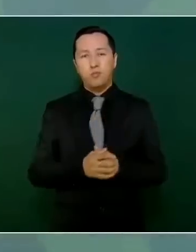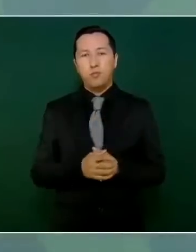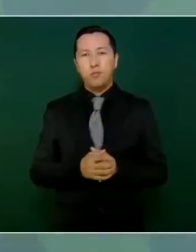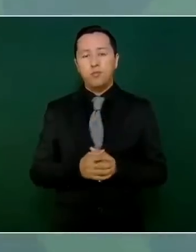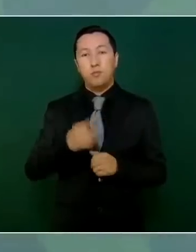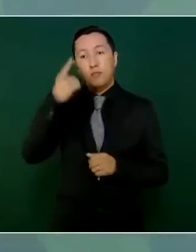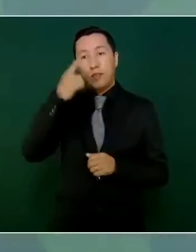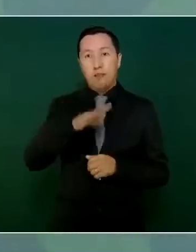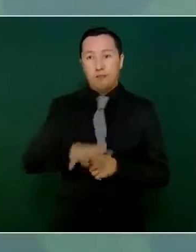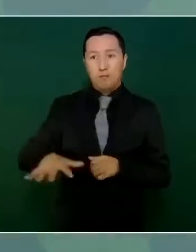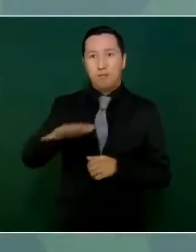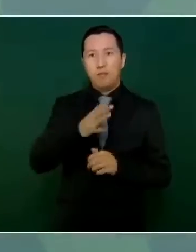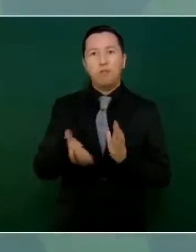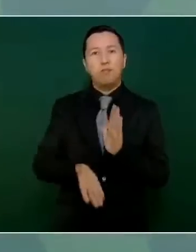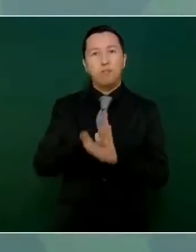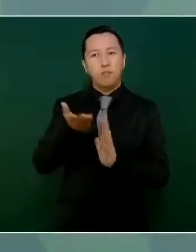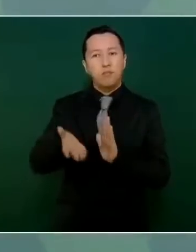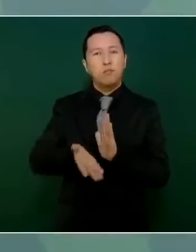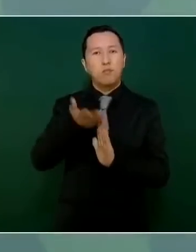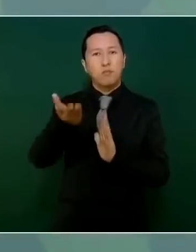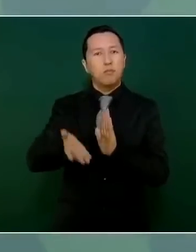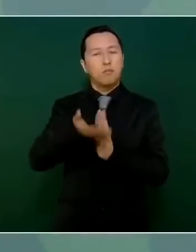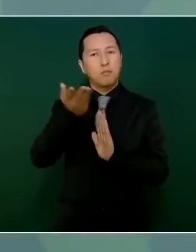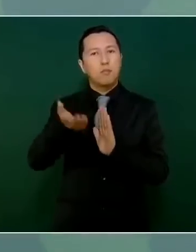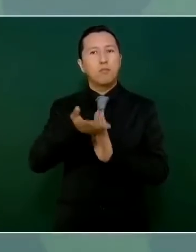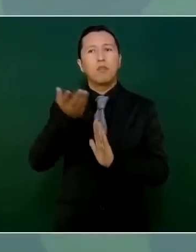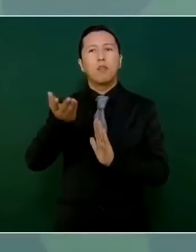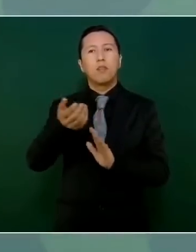se dé de manera ordenada,